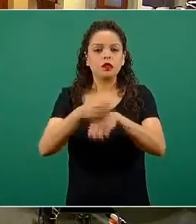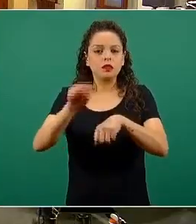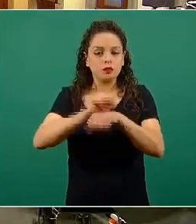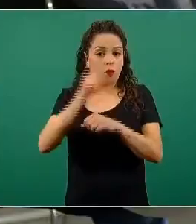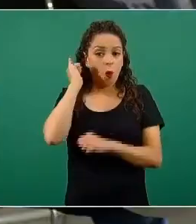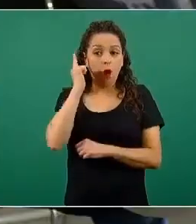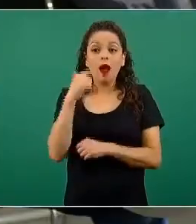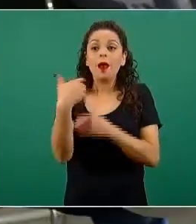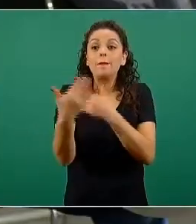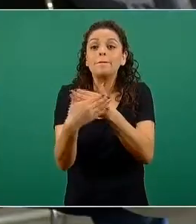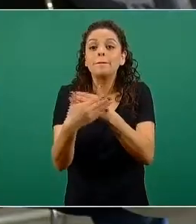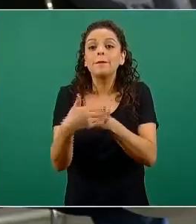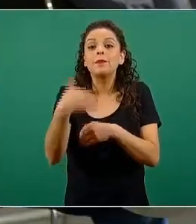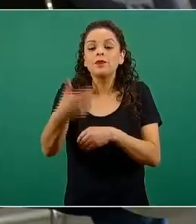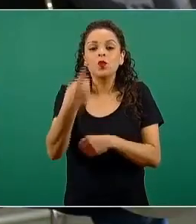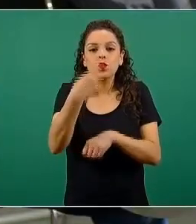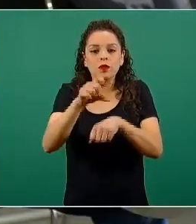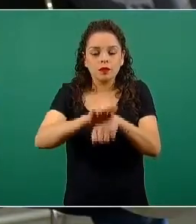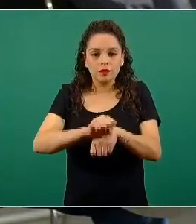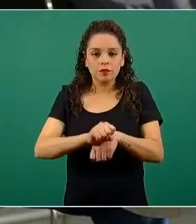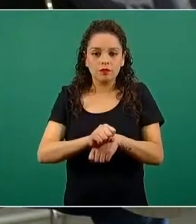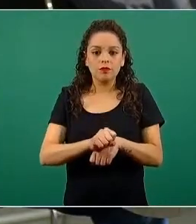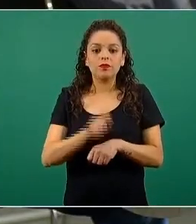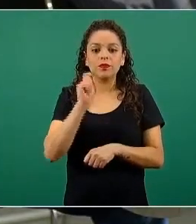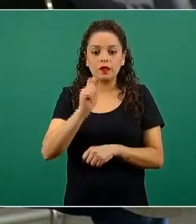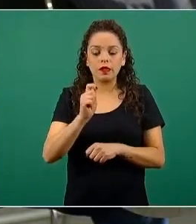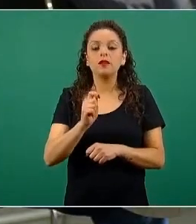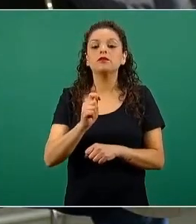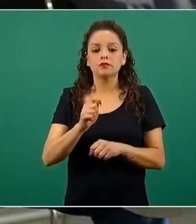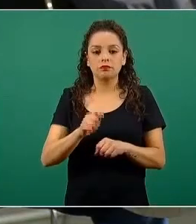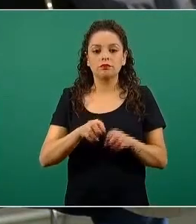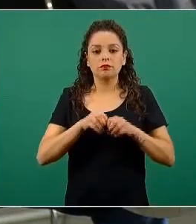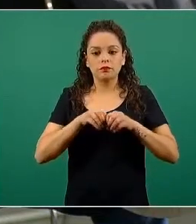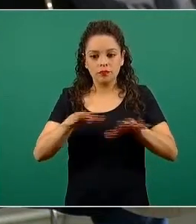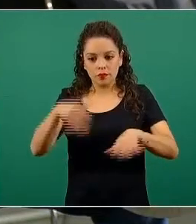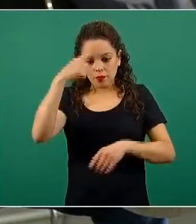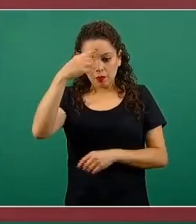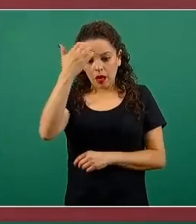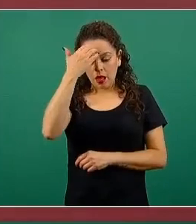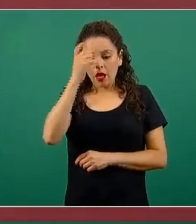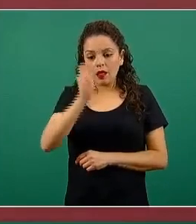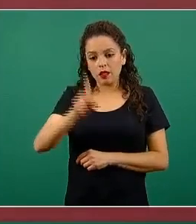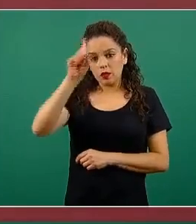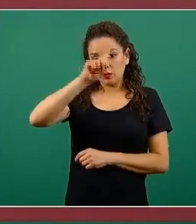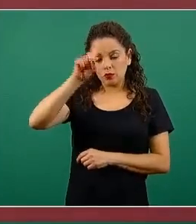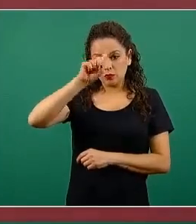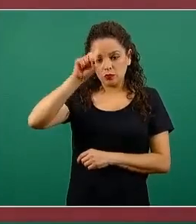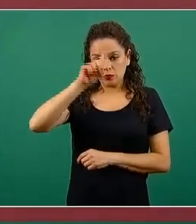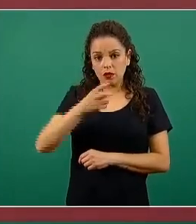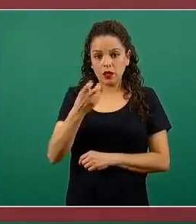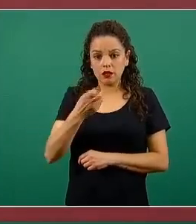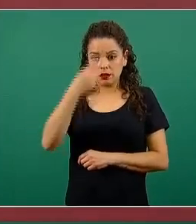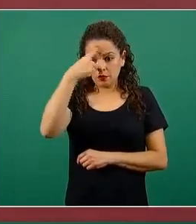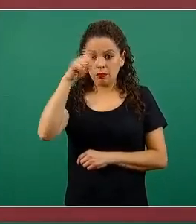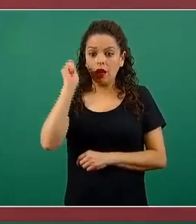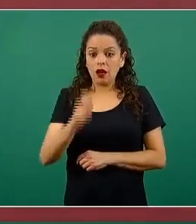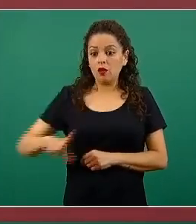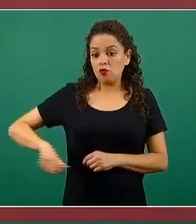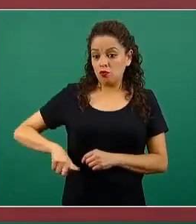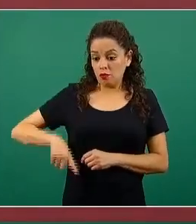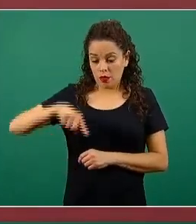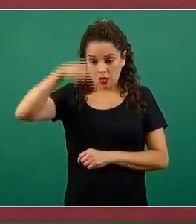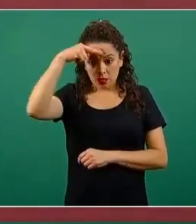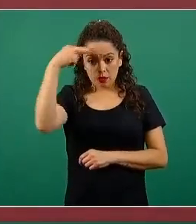siguiente, vamos a ir presentando una a una las recomendaciones y cuál es la respuesta que va a tener el Gobierno de